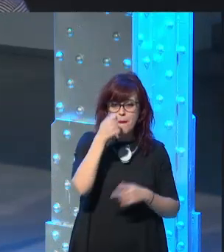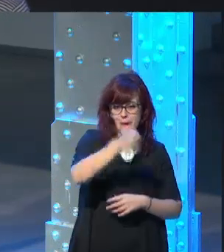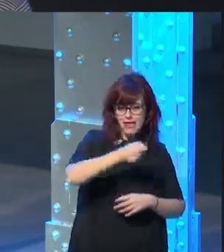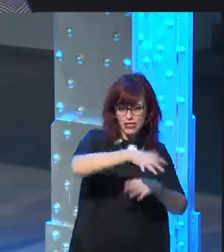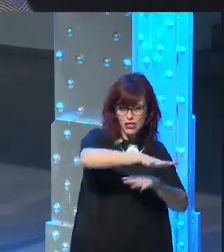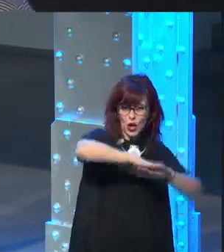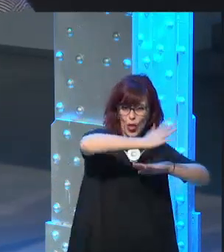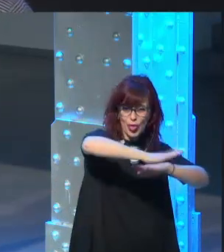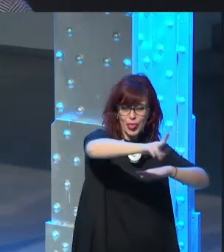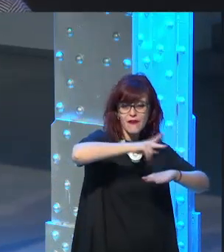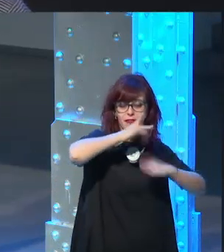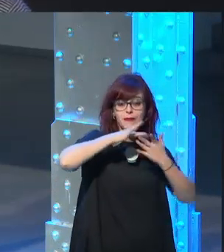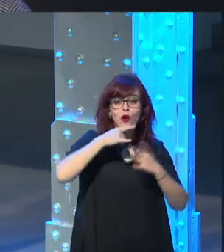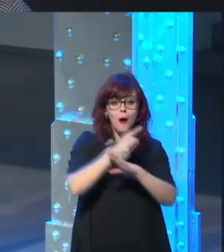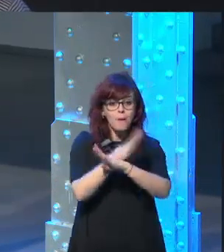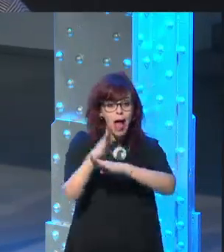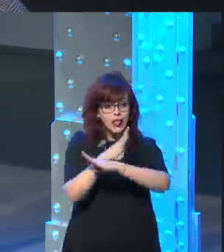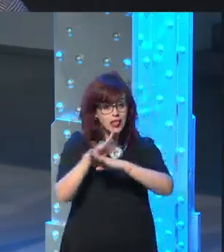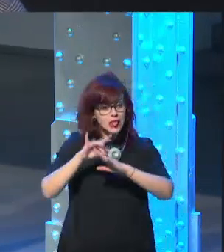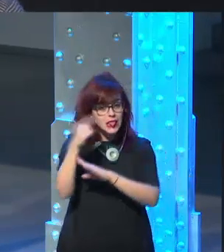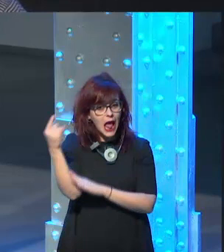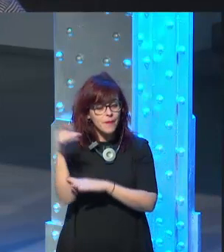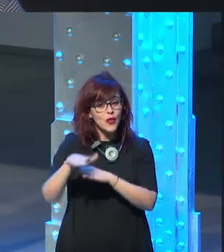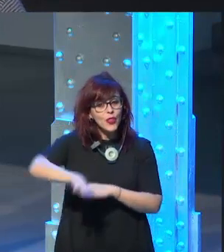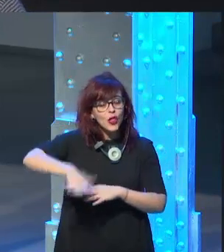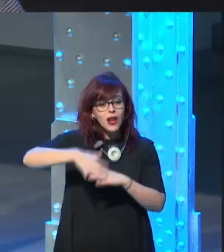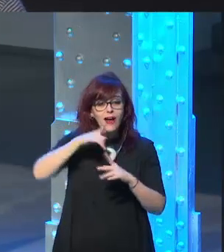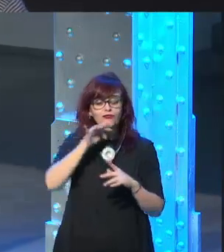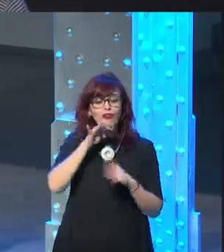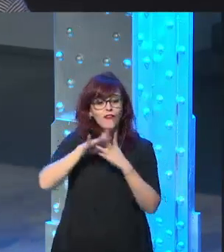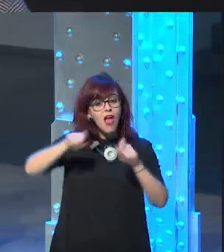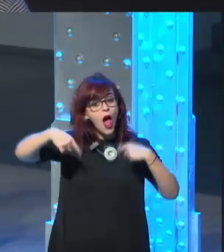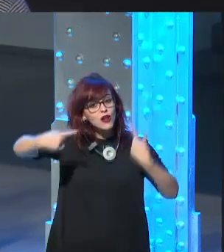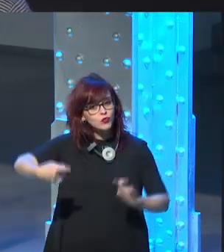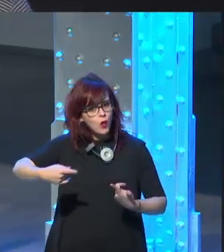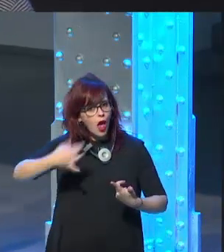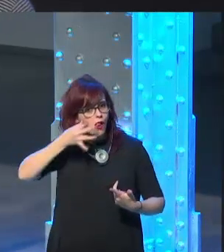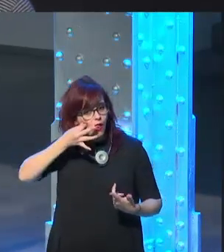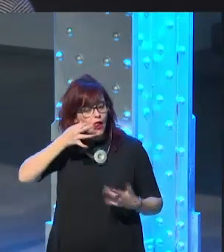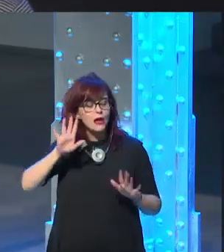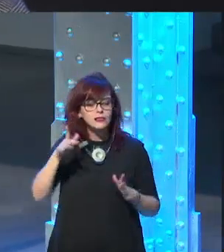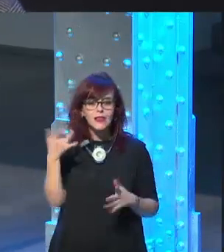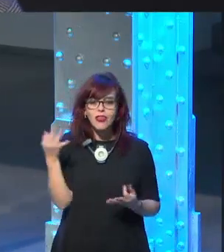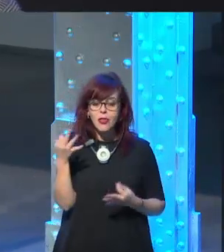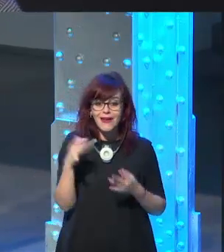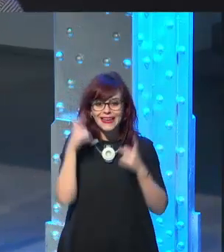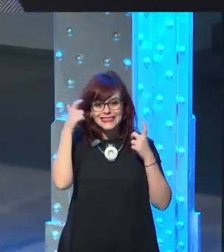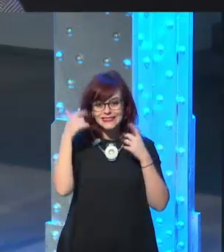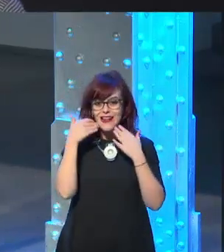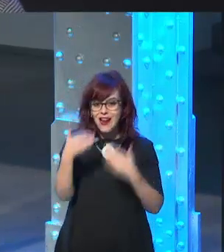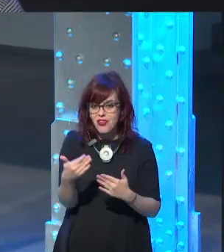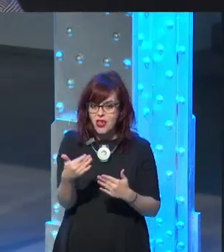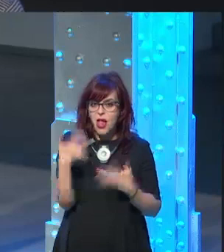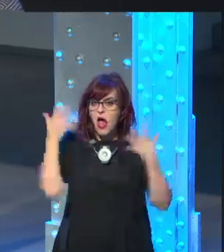¿no? Entonces, para las plantas que viven en esos remanentes de hábitats que quedan, es muy importante poder dispersarse a través